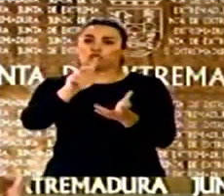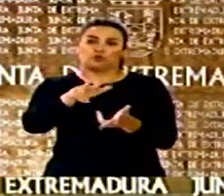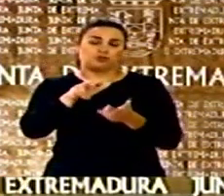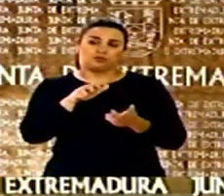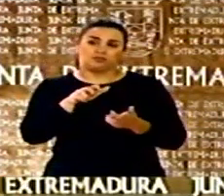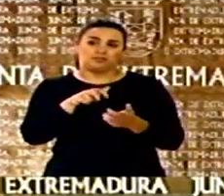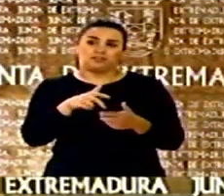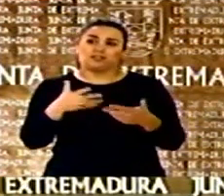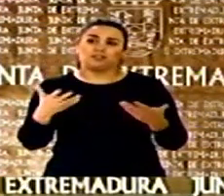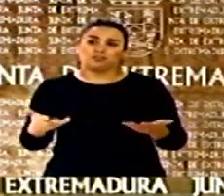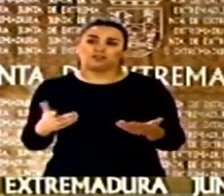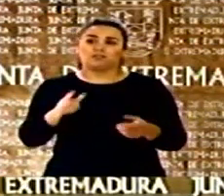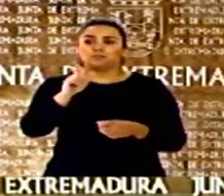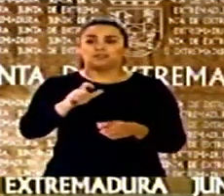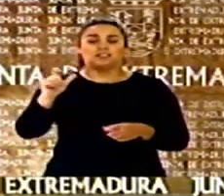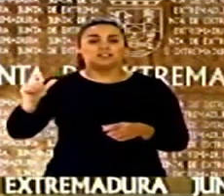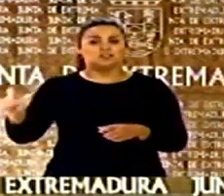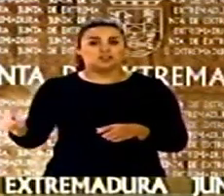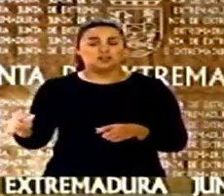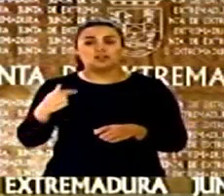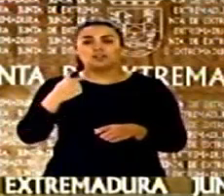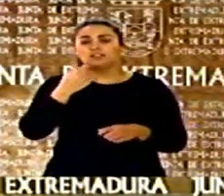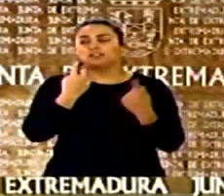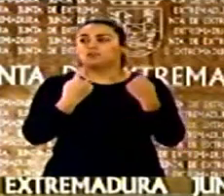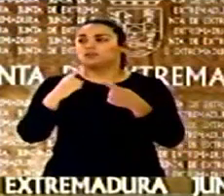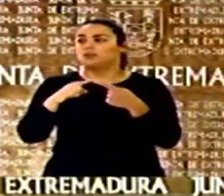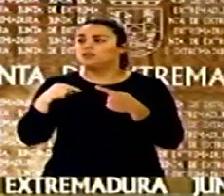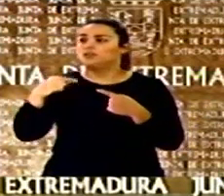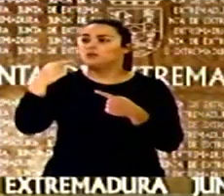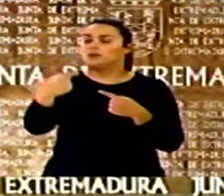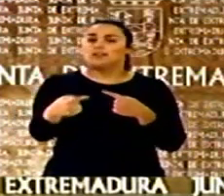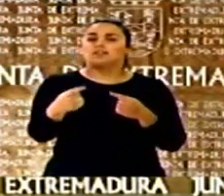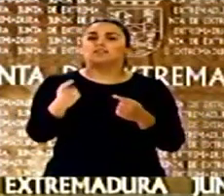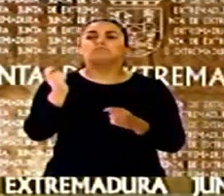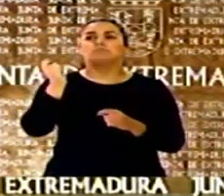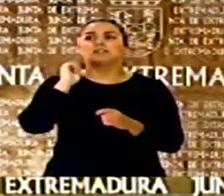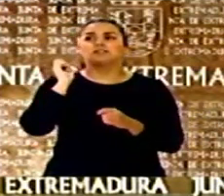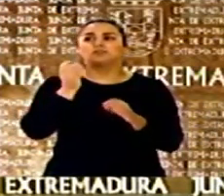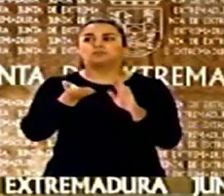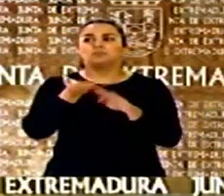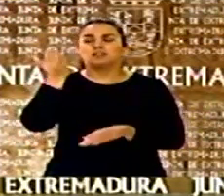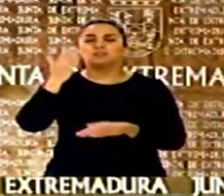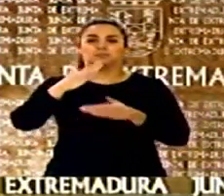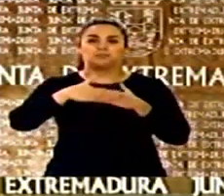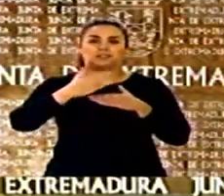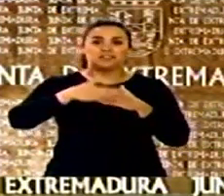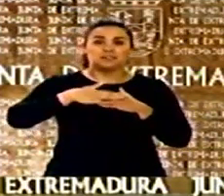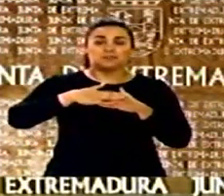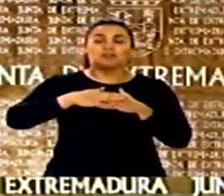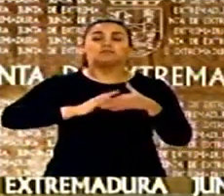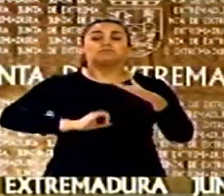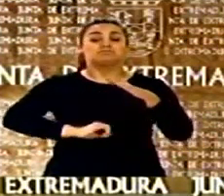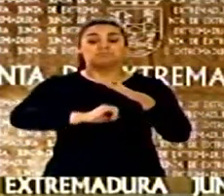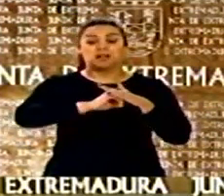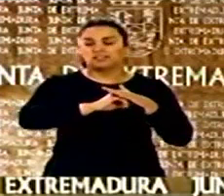trabajadoras. Valoro de manera enormemente positiva la subida del salario de los empleados